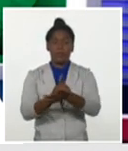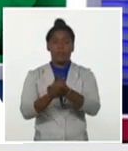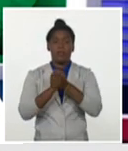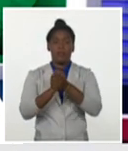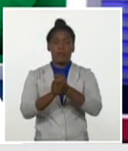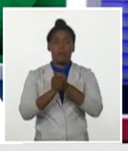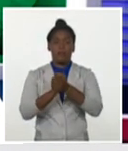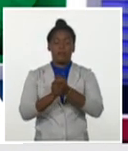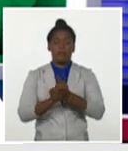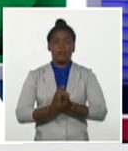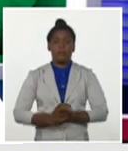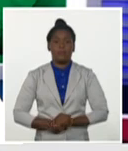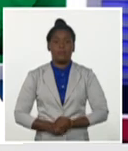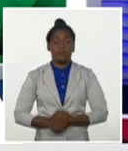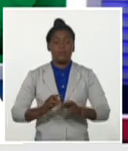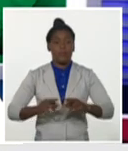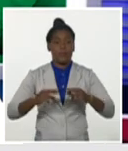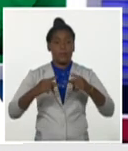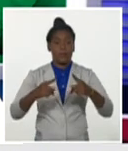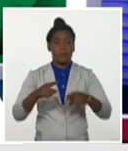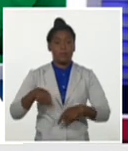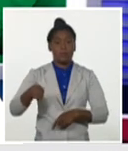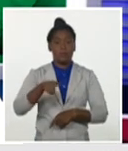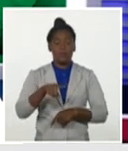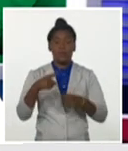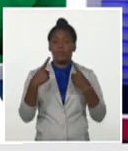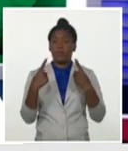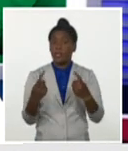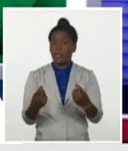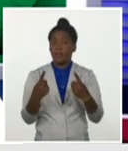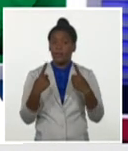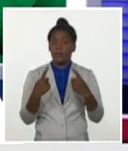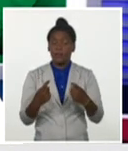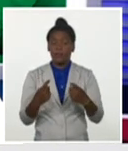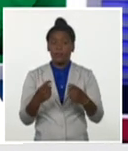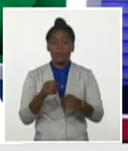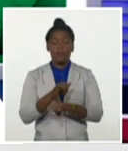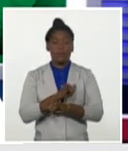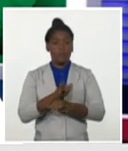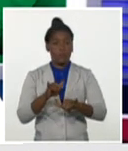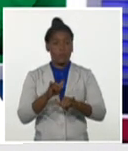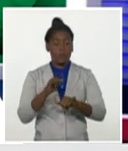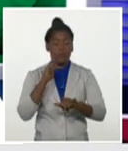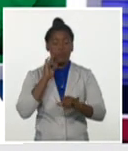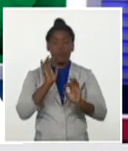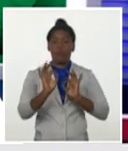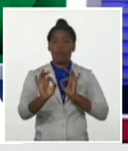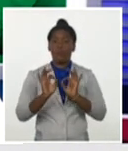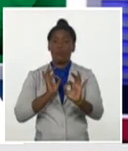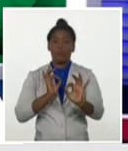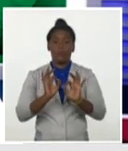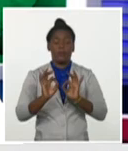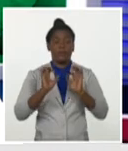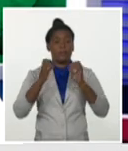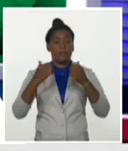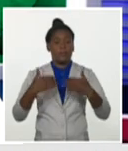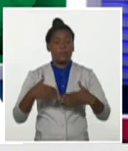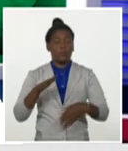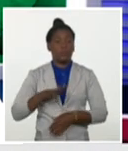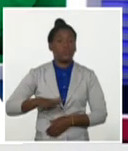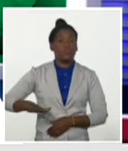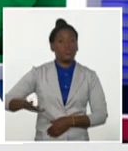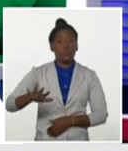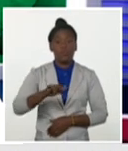reiteramos la necesidad que las personas, todos, independientemente de edad,